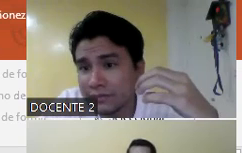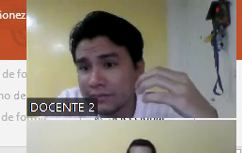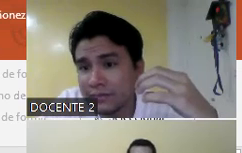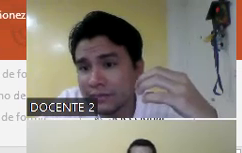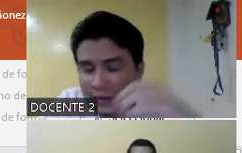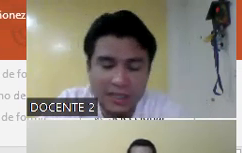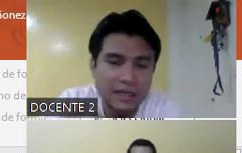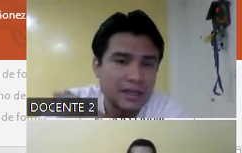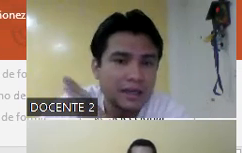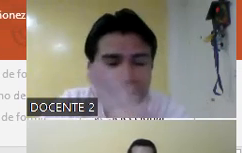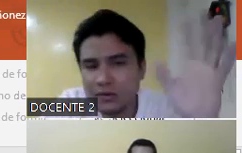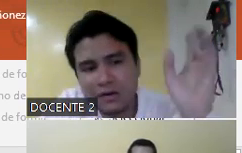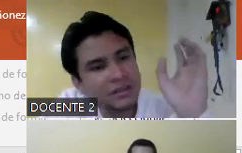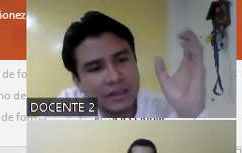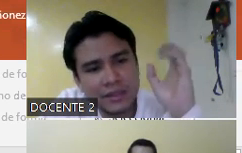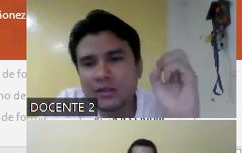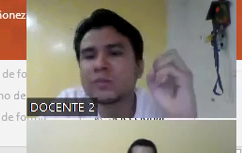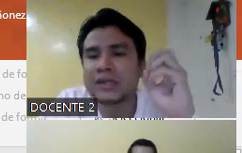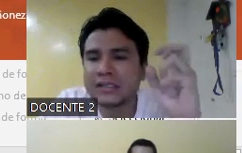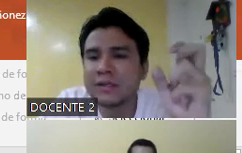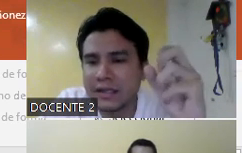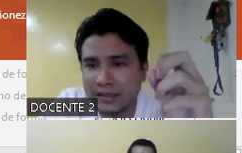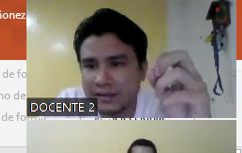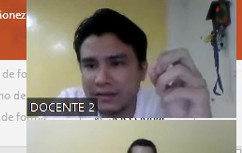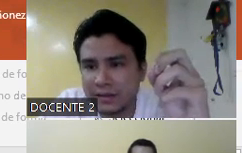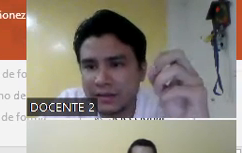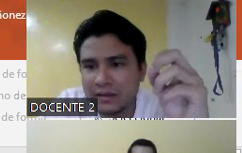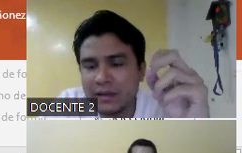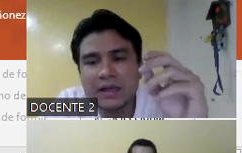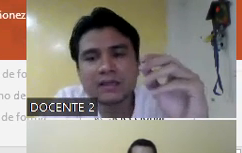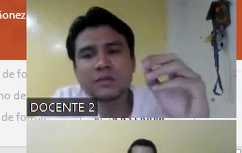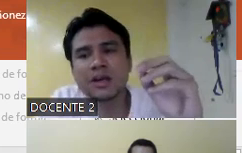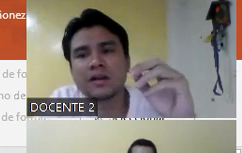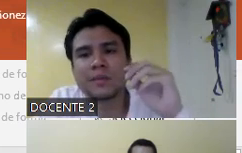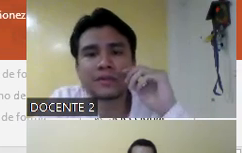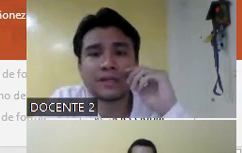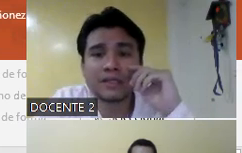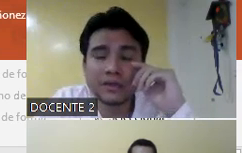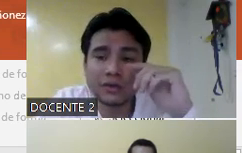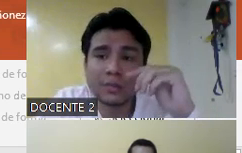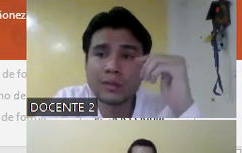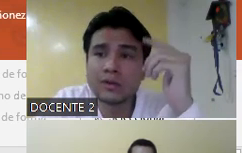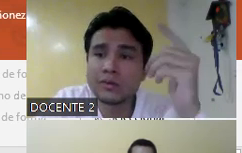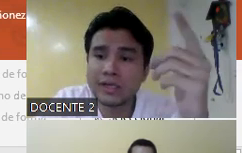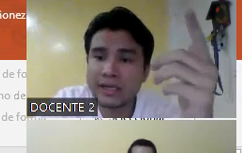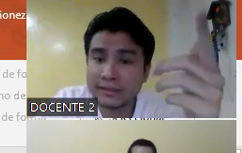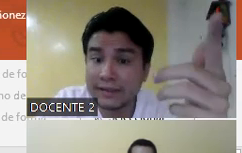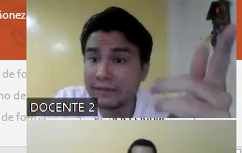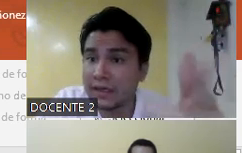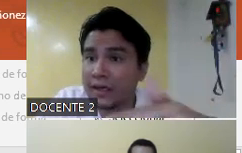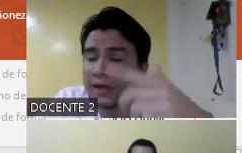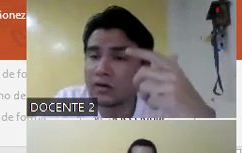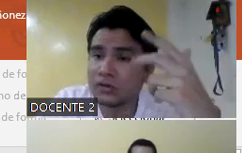eso. Y el que diga que no, él está mintiendo porque es verdad. Es muy raro la persona que dice, no, yo primero voy